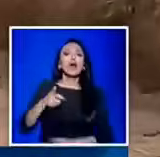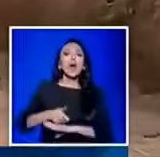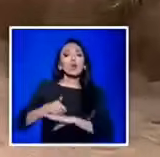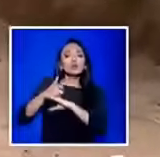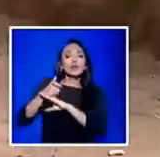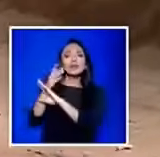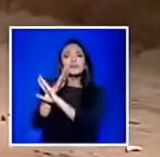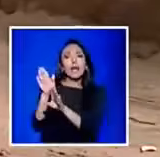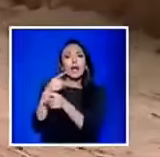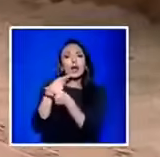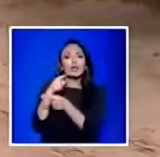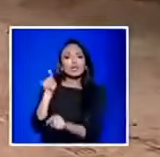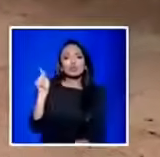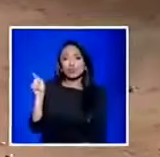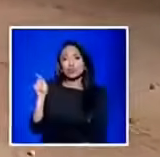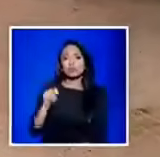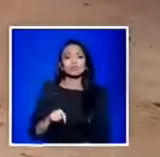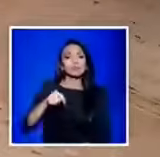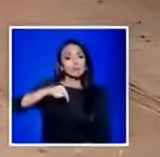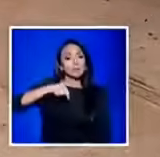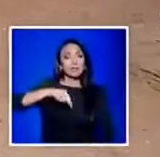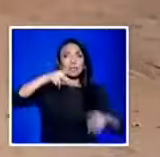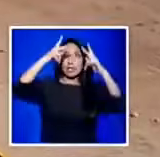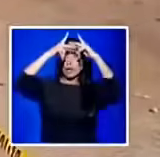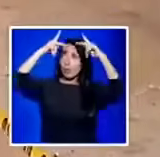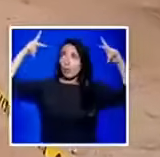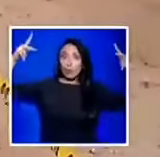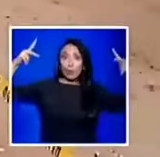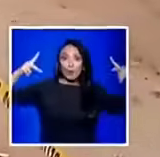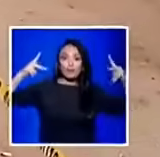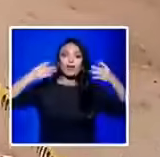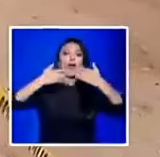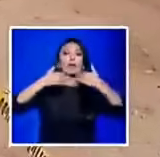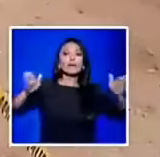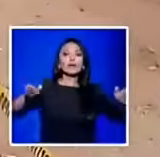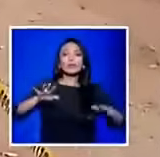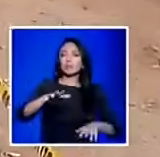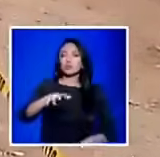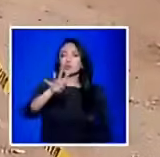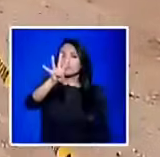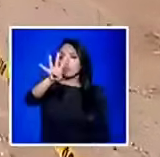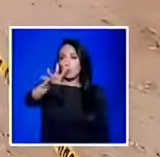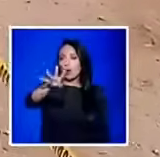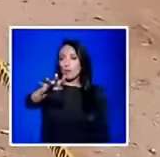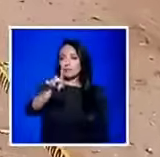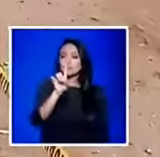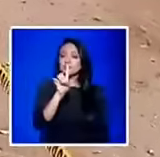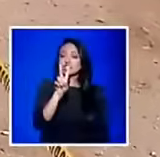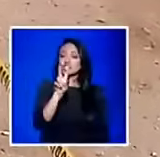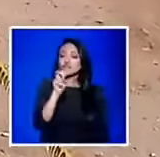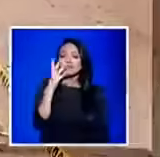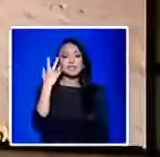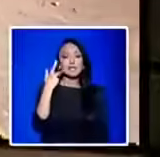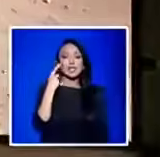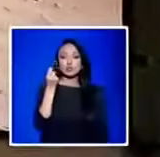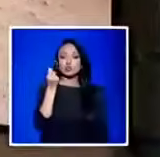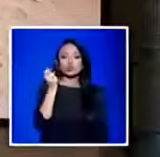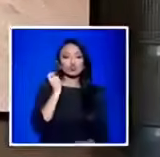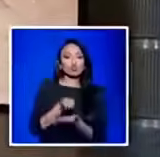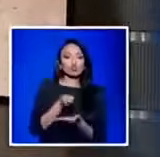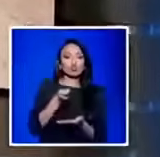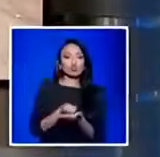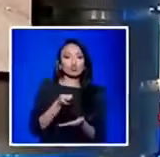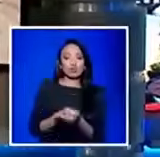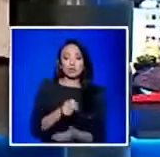autoridades, este puente peatonal ya estará disponible para la ciudadanía dentro de unos 120 días, el costo de inversión es